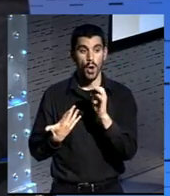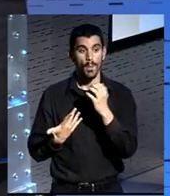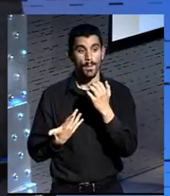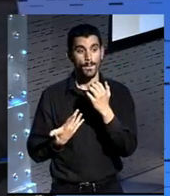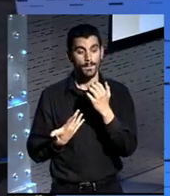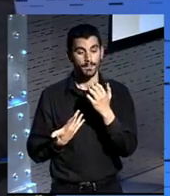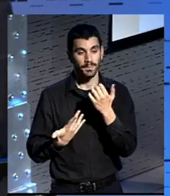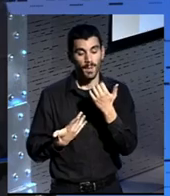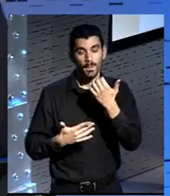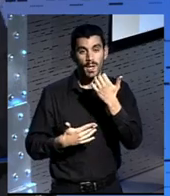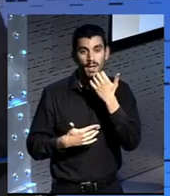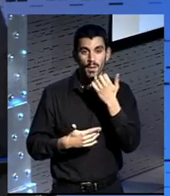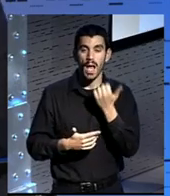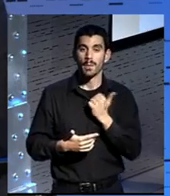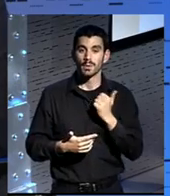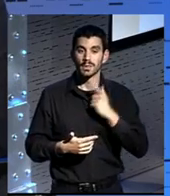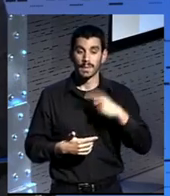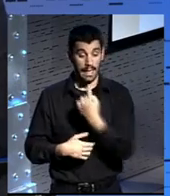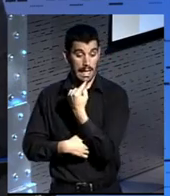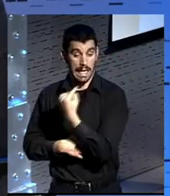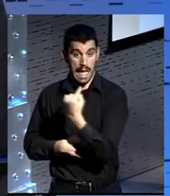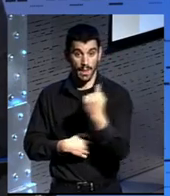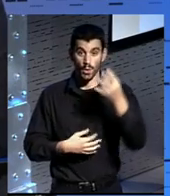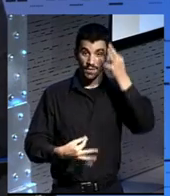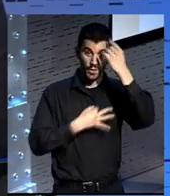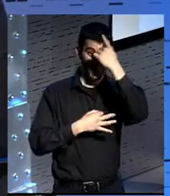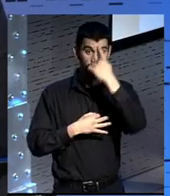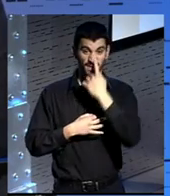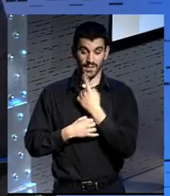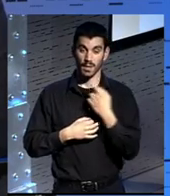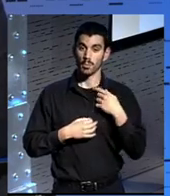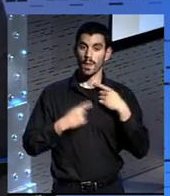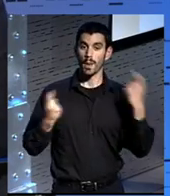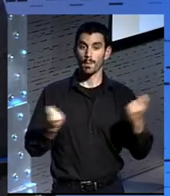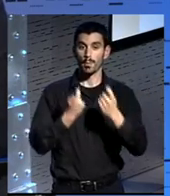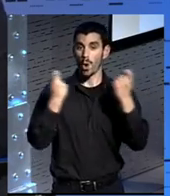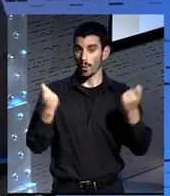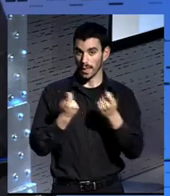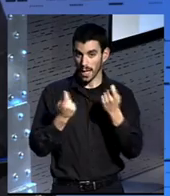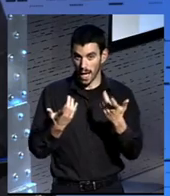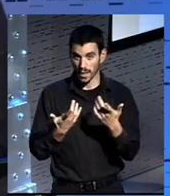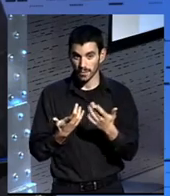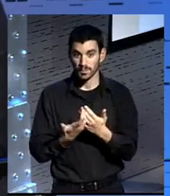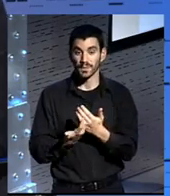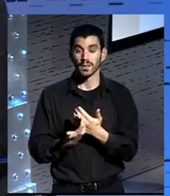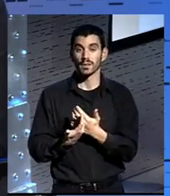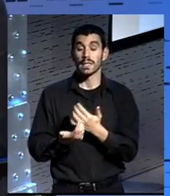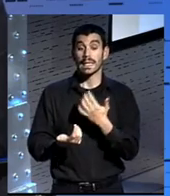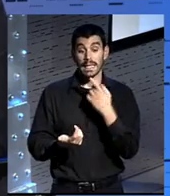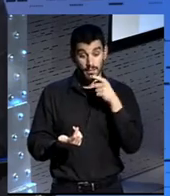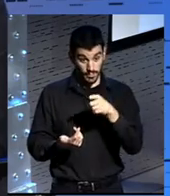por publicación de los perfiles propios en muros accesibles a los clientes, y en el establecimiento de esas